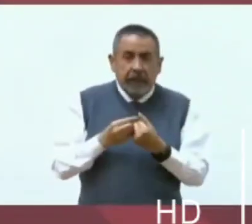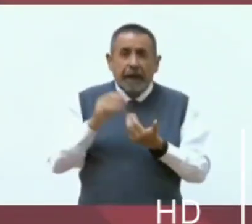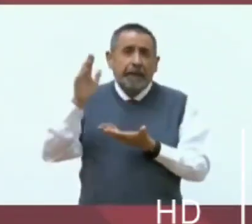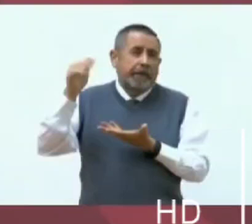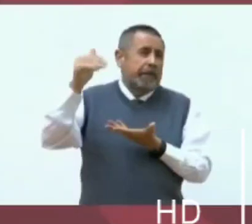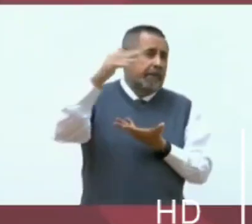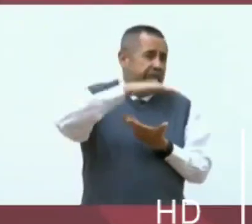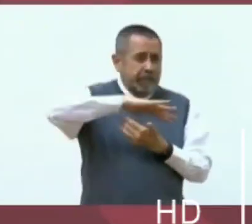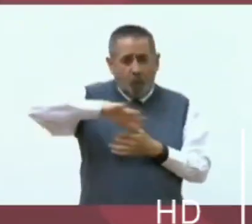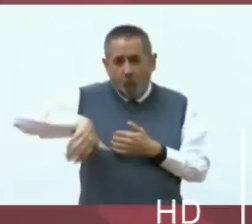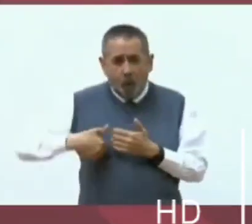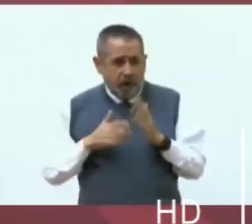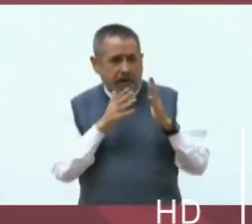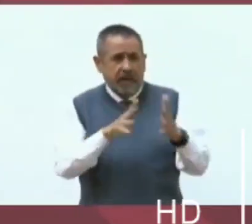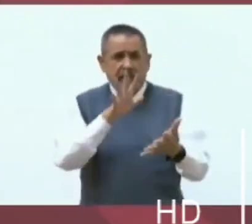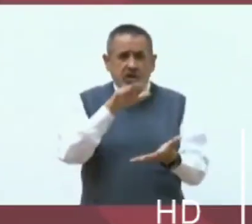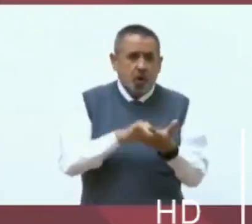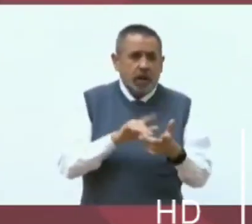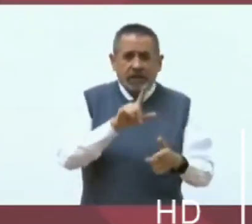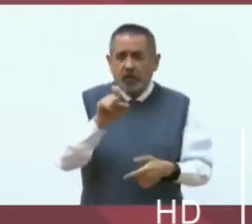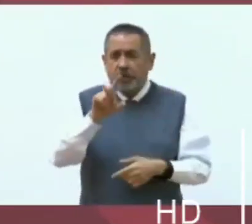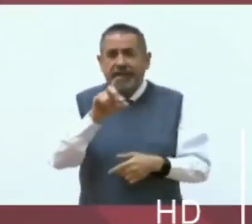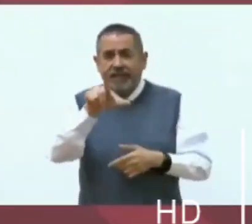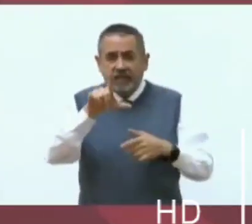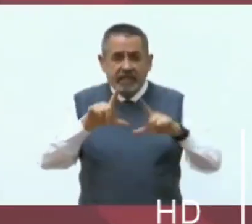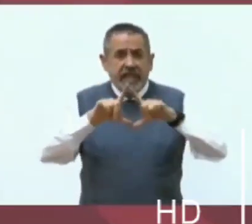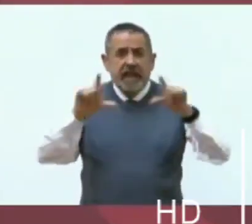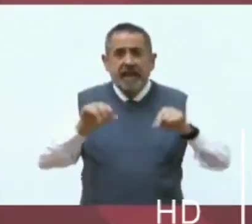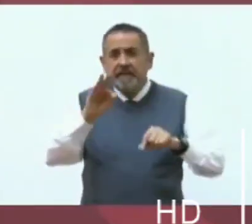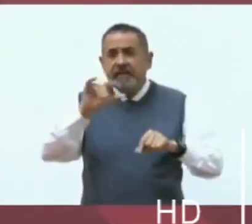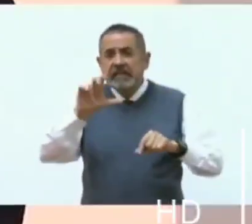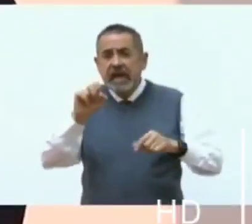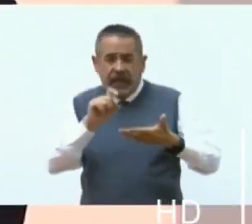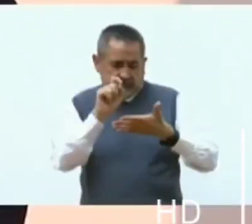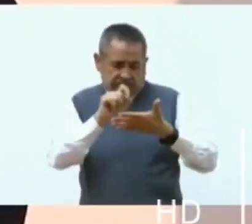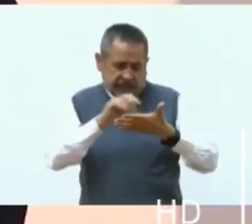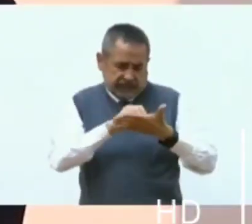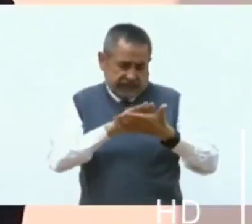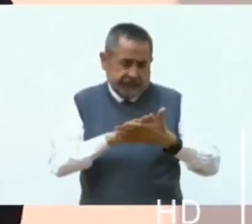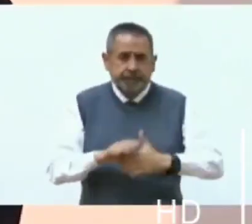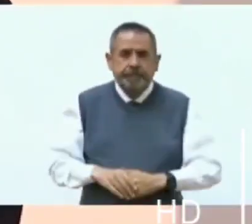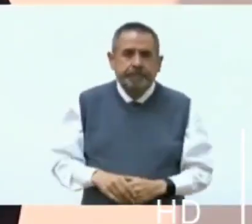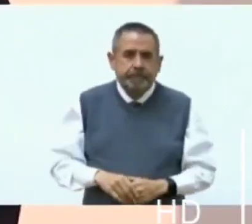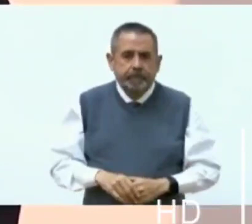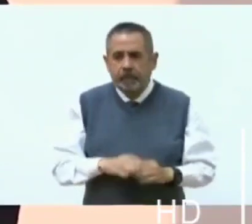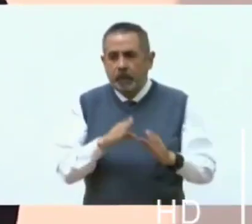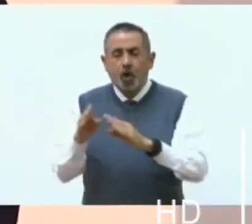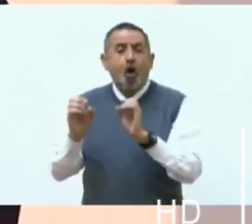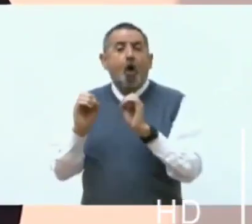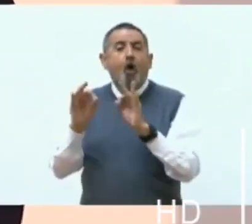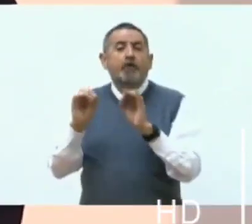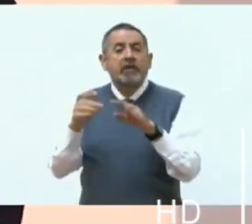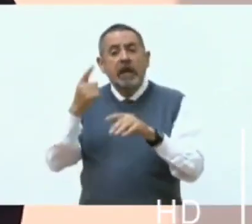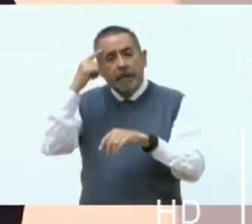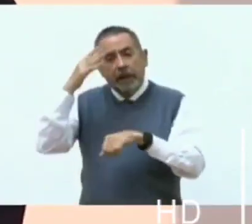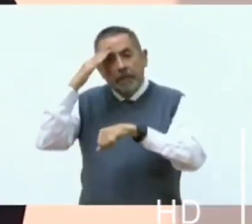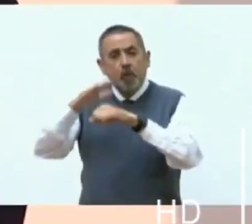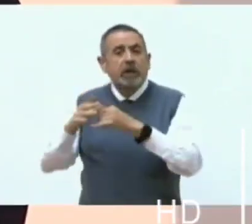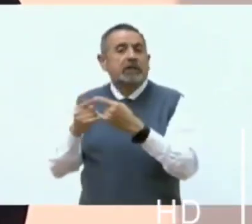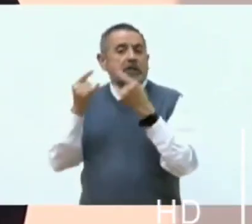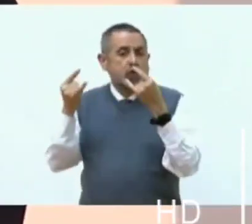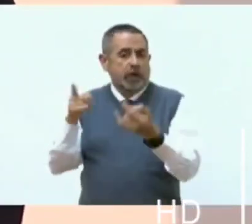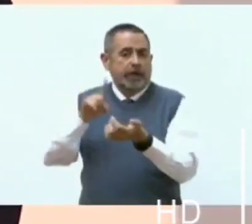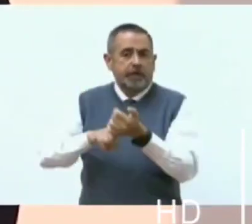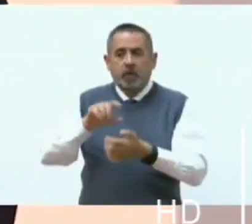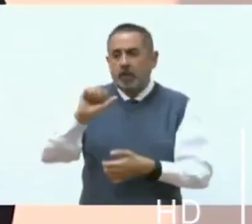recopilar 5.137 fichas de reconocimiento. La Oficina para la Memoria Histórica de México, del Archivo